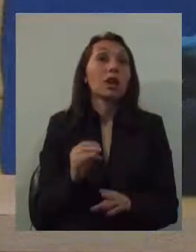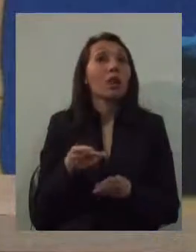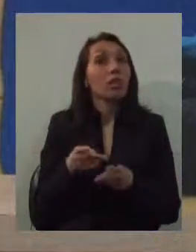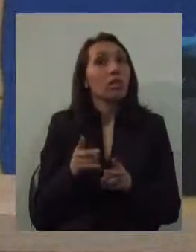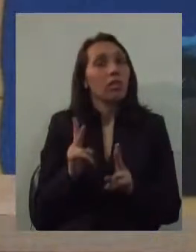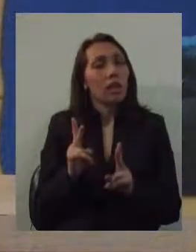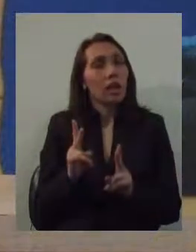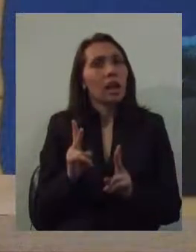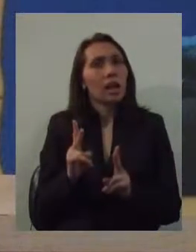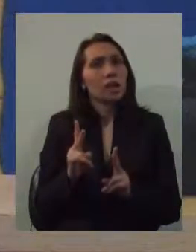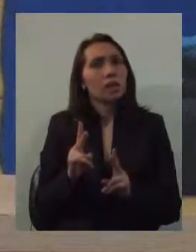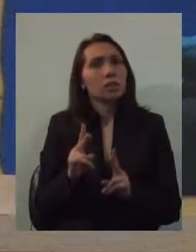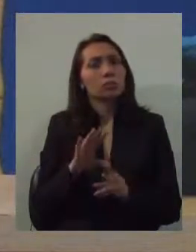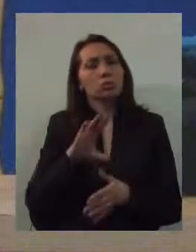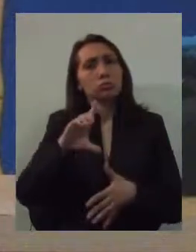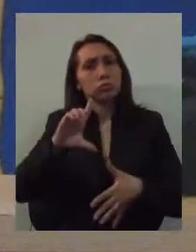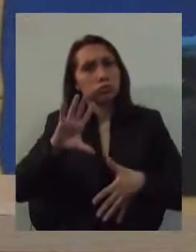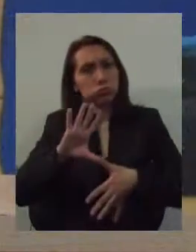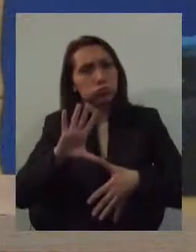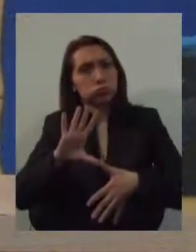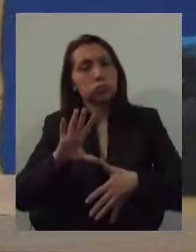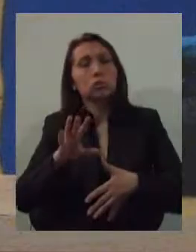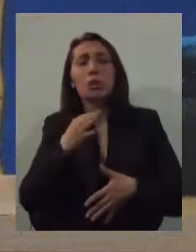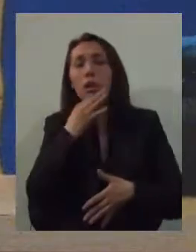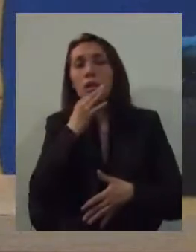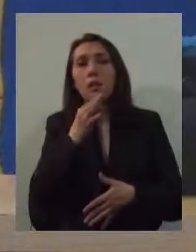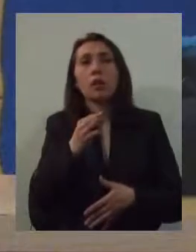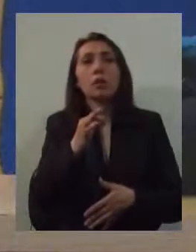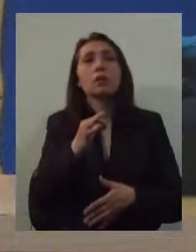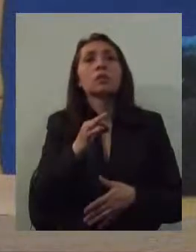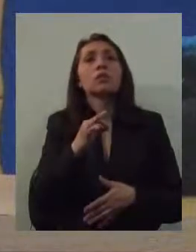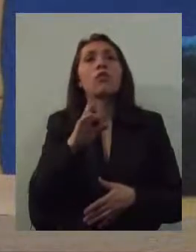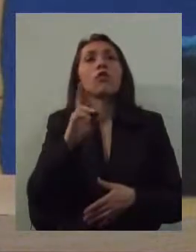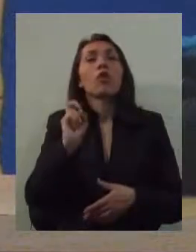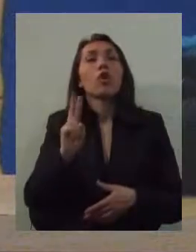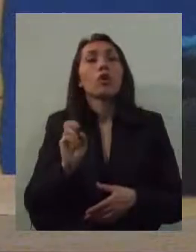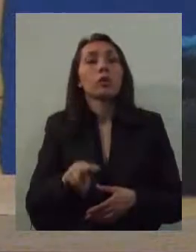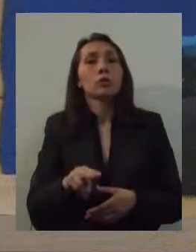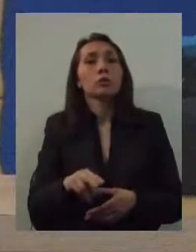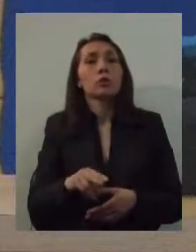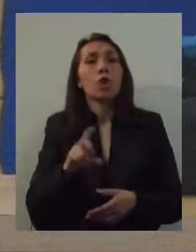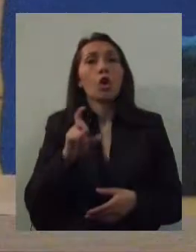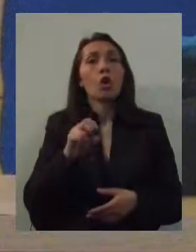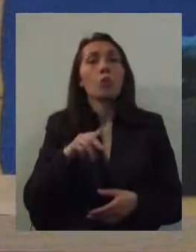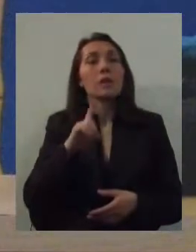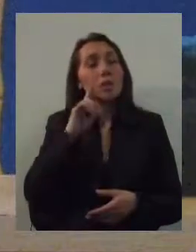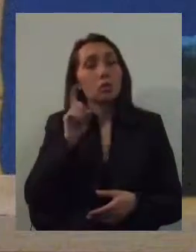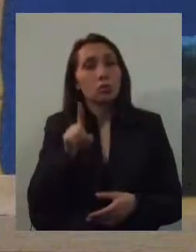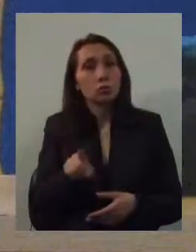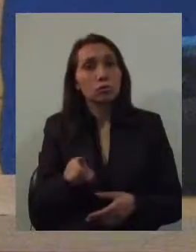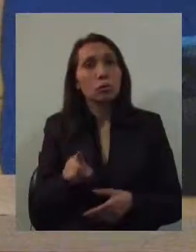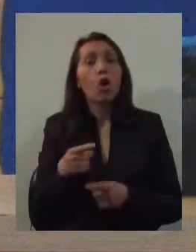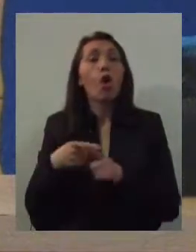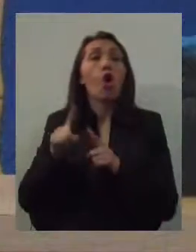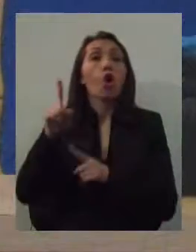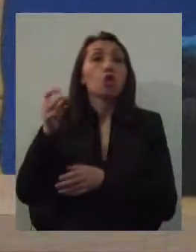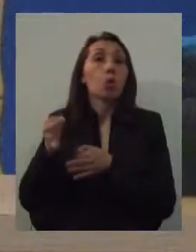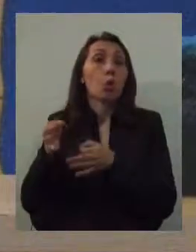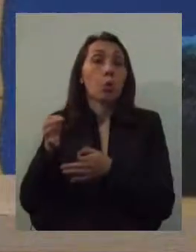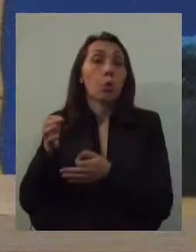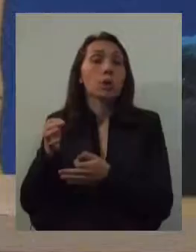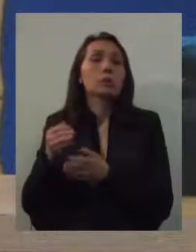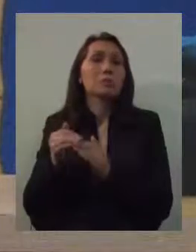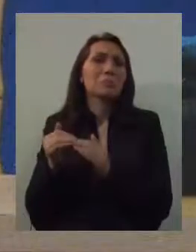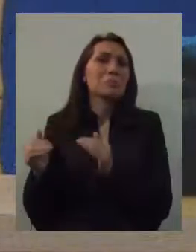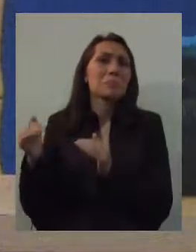diríamos, continental, consagra el forum non conveniens, o sea, que sea competente otro juez que tenga una